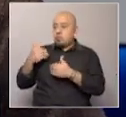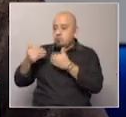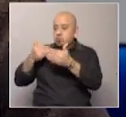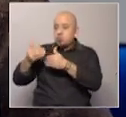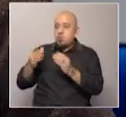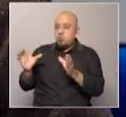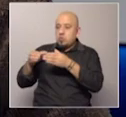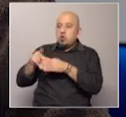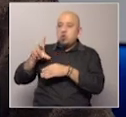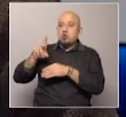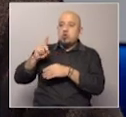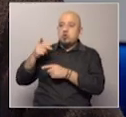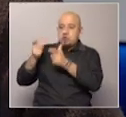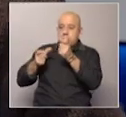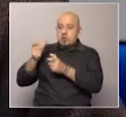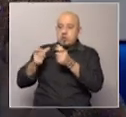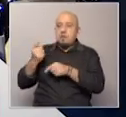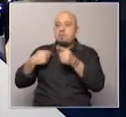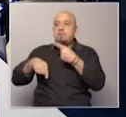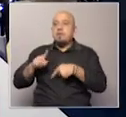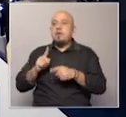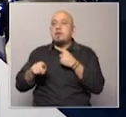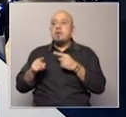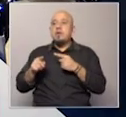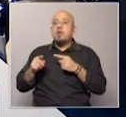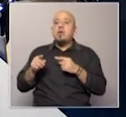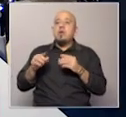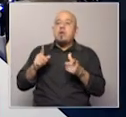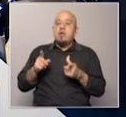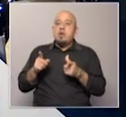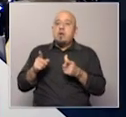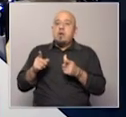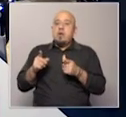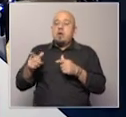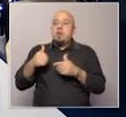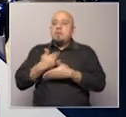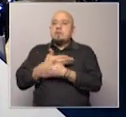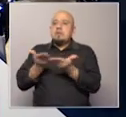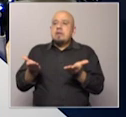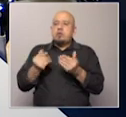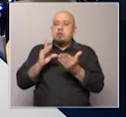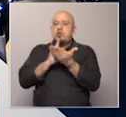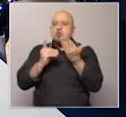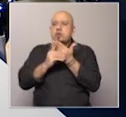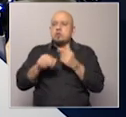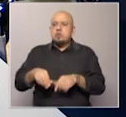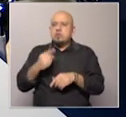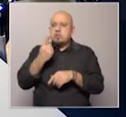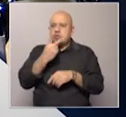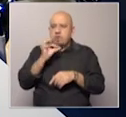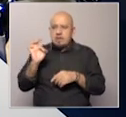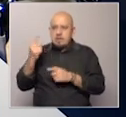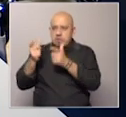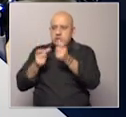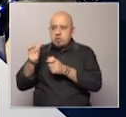que es mucha gente pero el equipo que participa presentando proyectos supera los 120 participantes hay